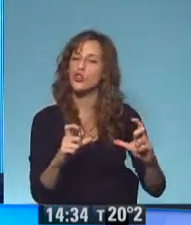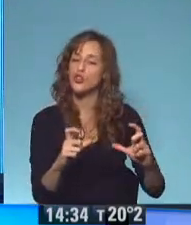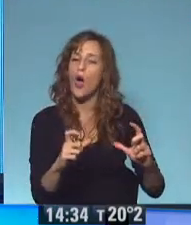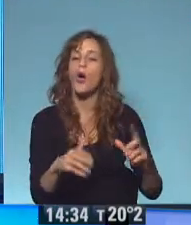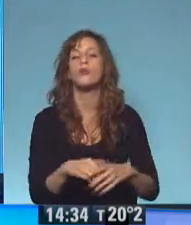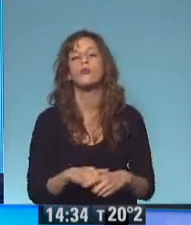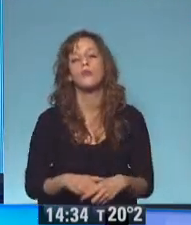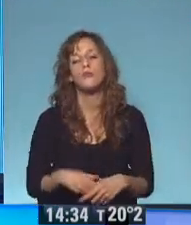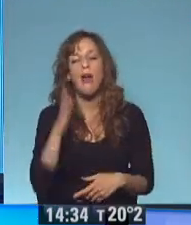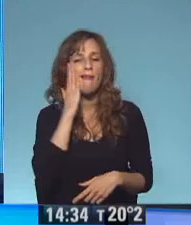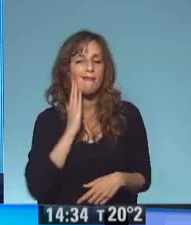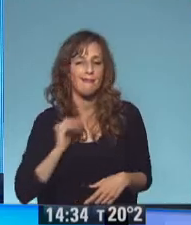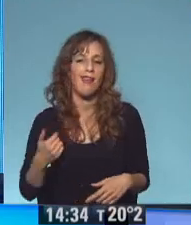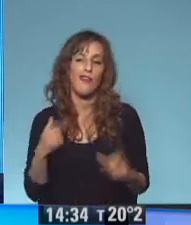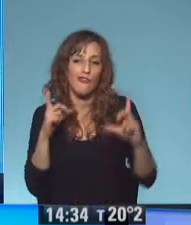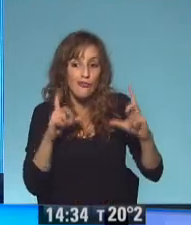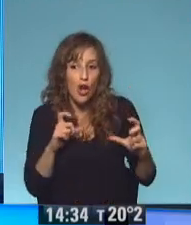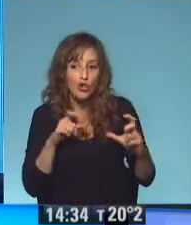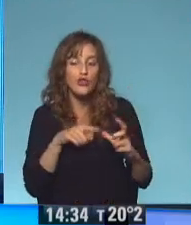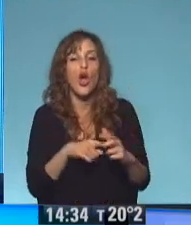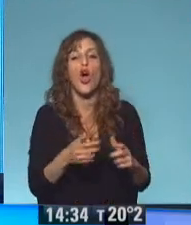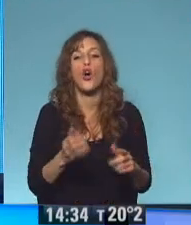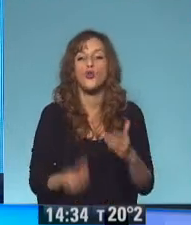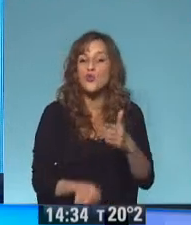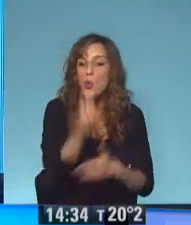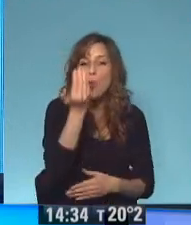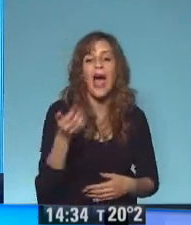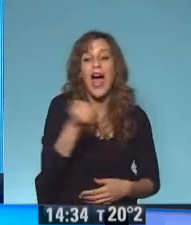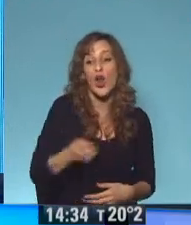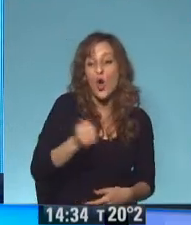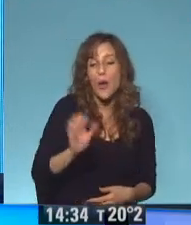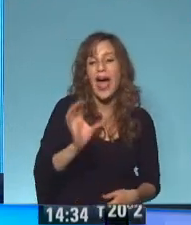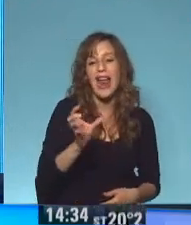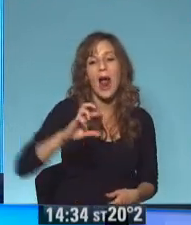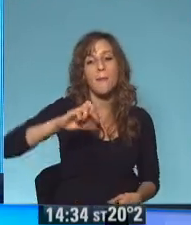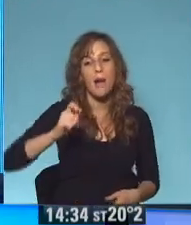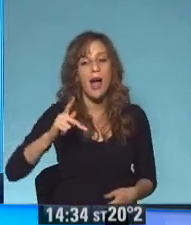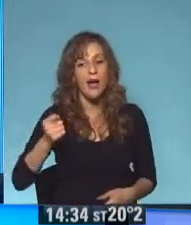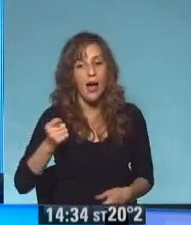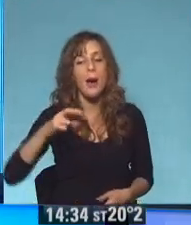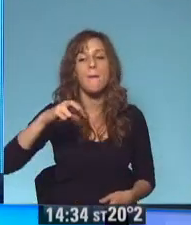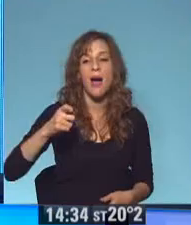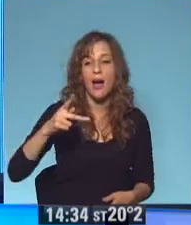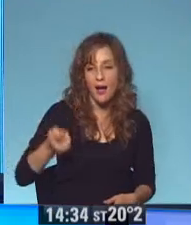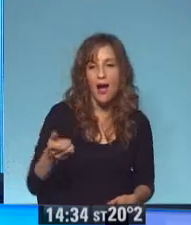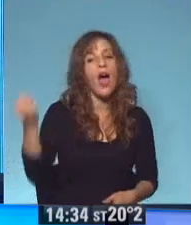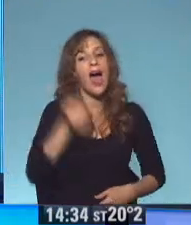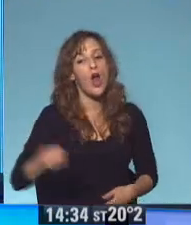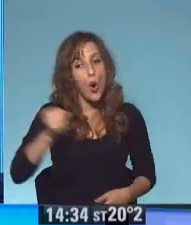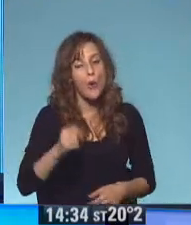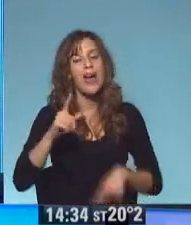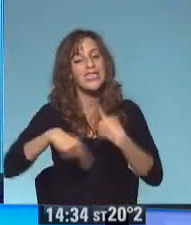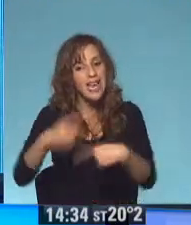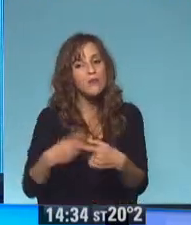un hermano o hermana mayor, saquen una foto, arroba canal paca paca, arroba seguimos educando, el plano de